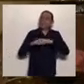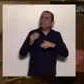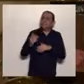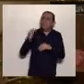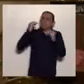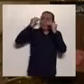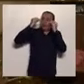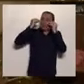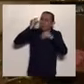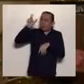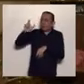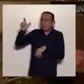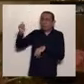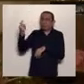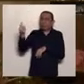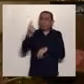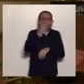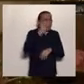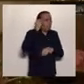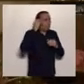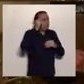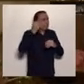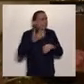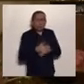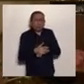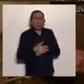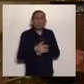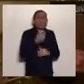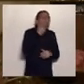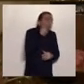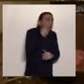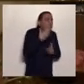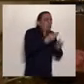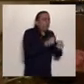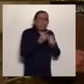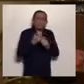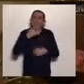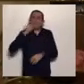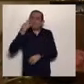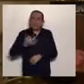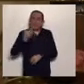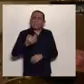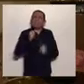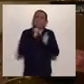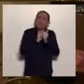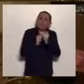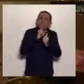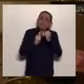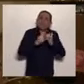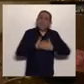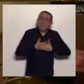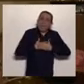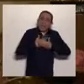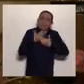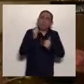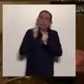ocupándonos y preocupándonos por cada persona que pasa por nuestra vida. Realmente esta es una historia de